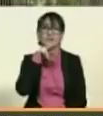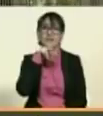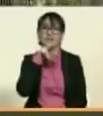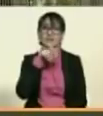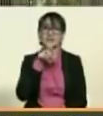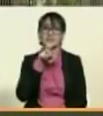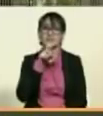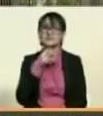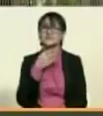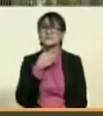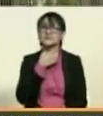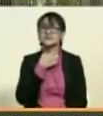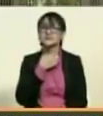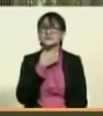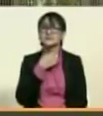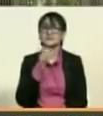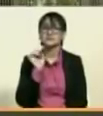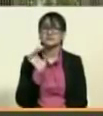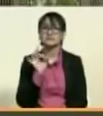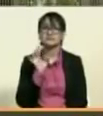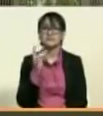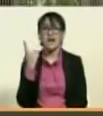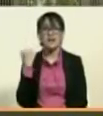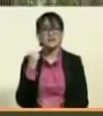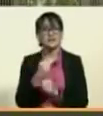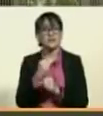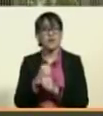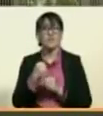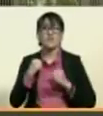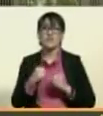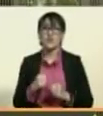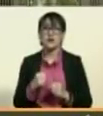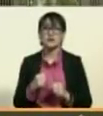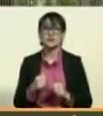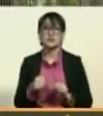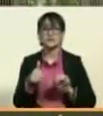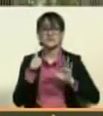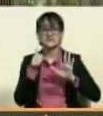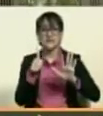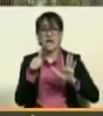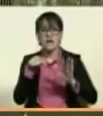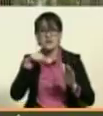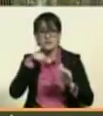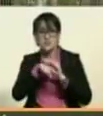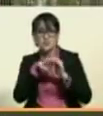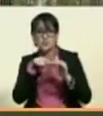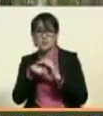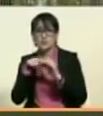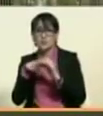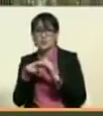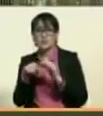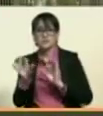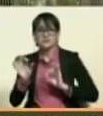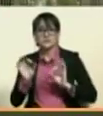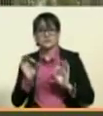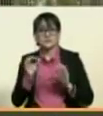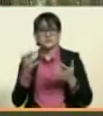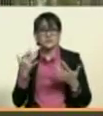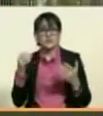Ayer creo que tuvimos una jornada fuerte, tuvimos 6 actos ayer. Arrancamos la